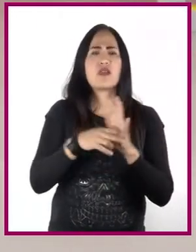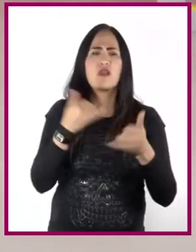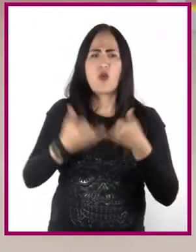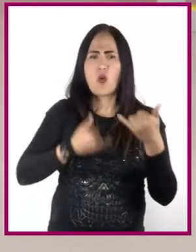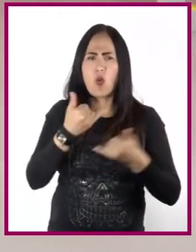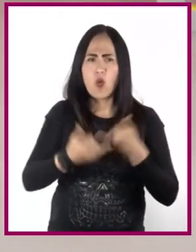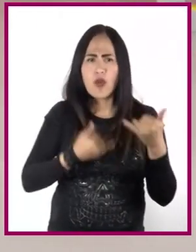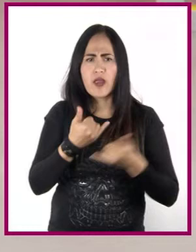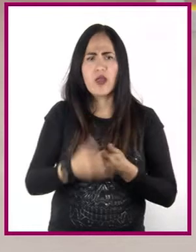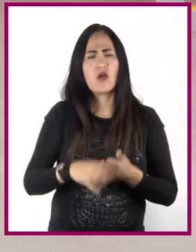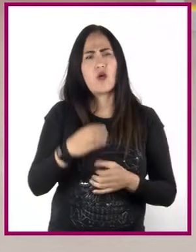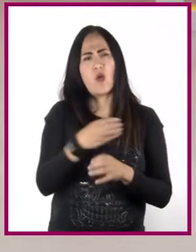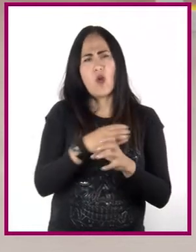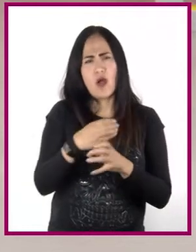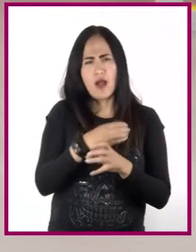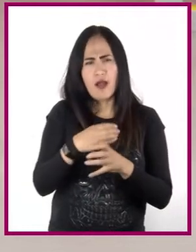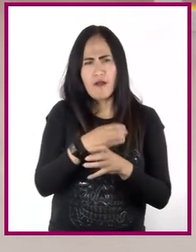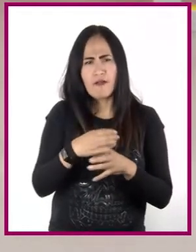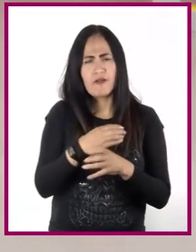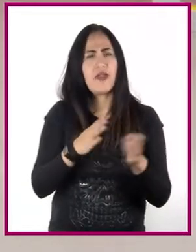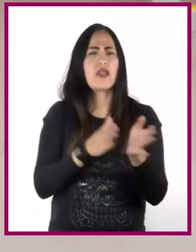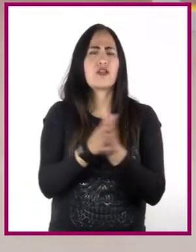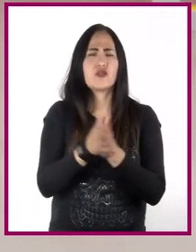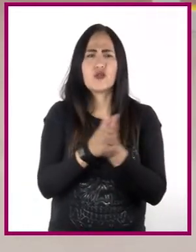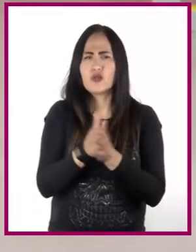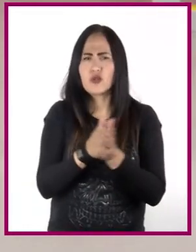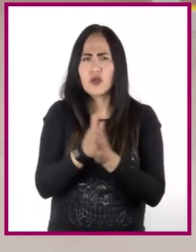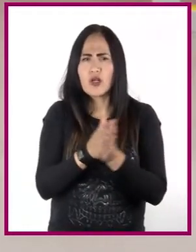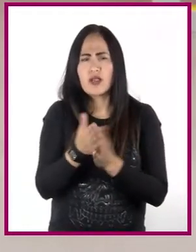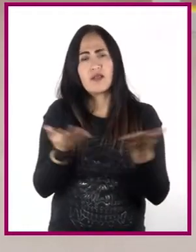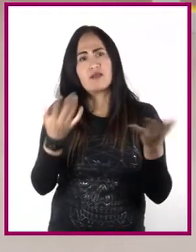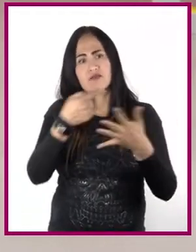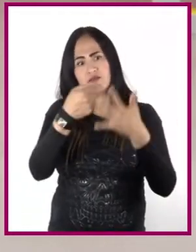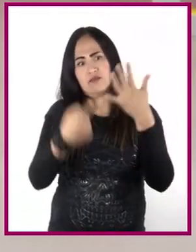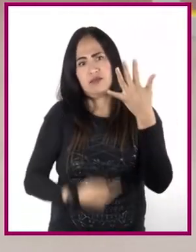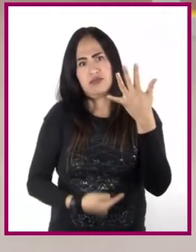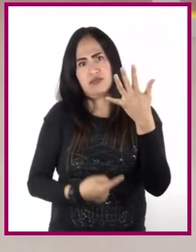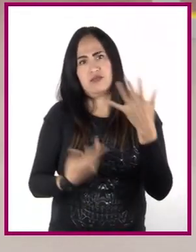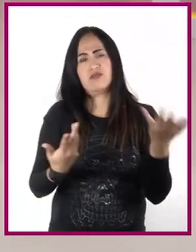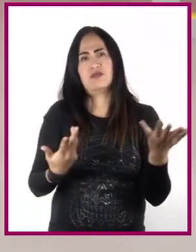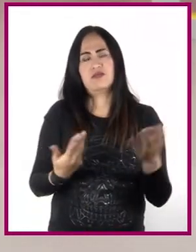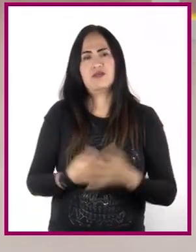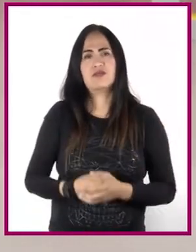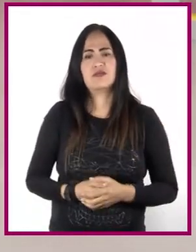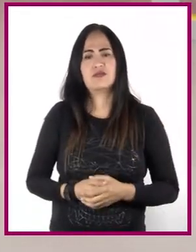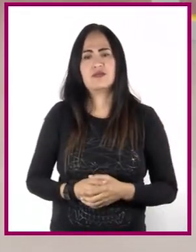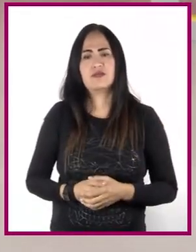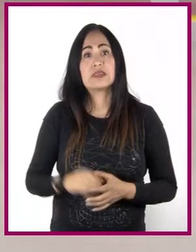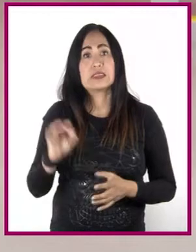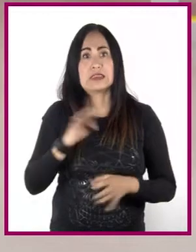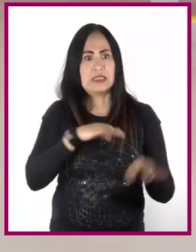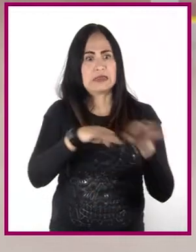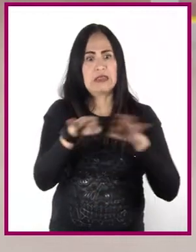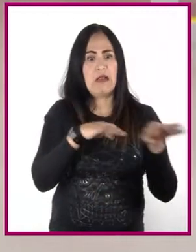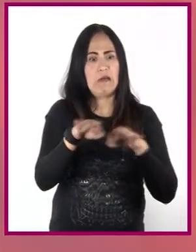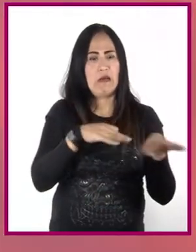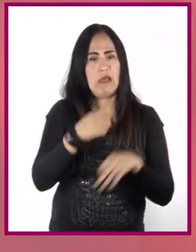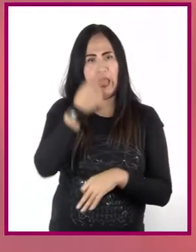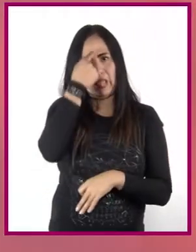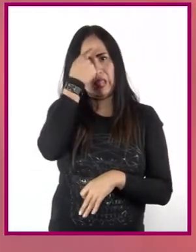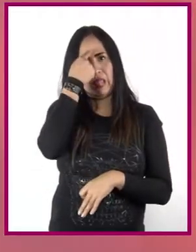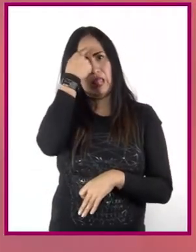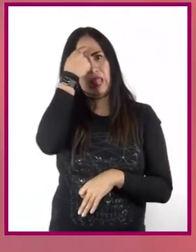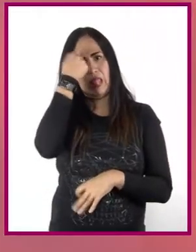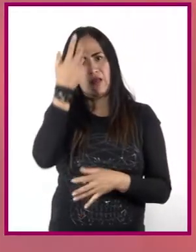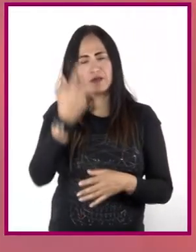videojuegos, el café, los chocolates, bueno, hasta quien se hace adicto al trabajo.